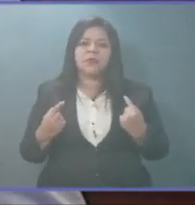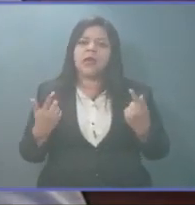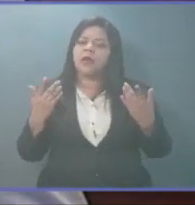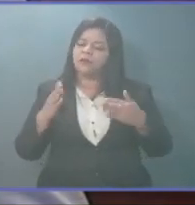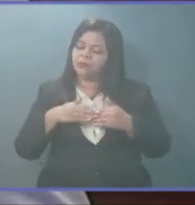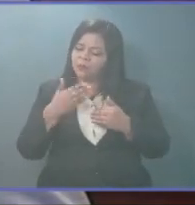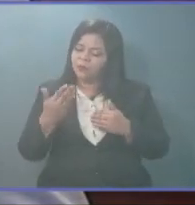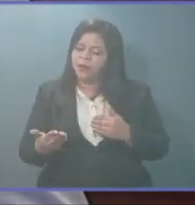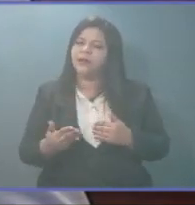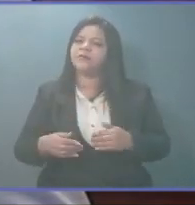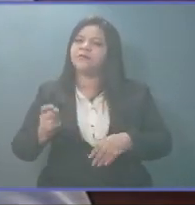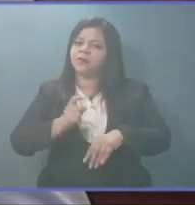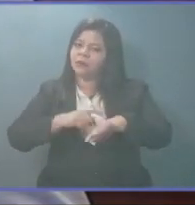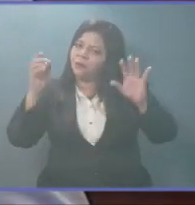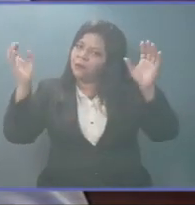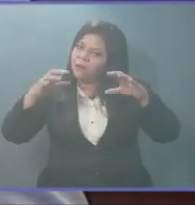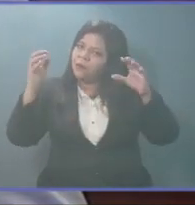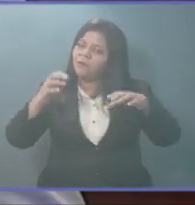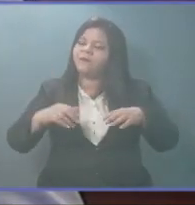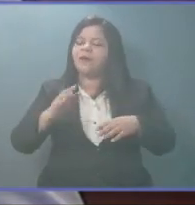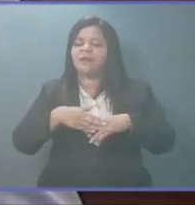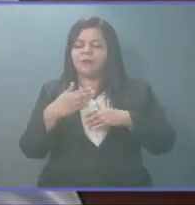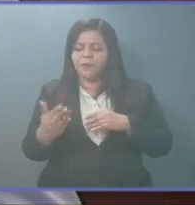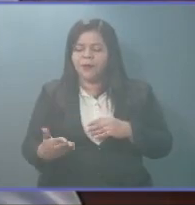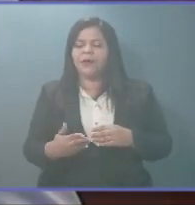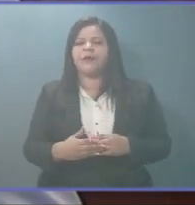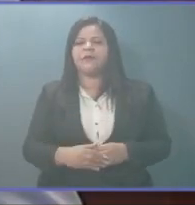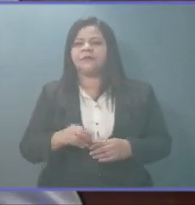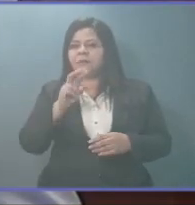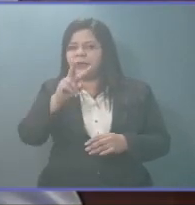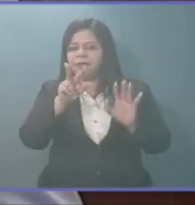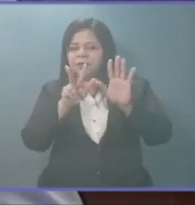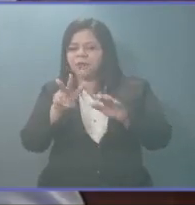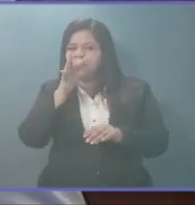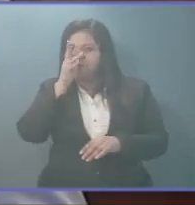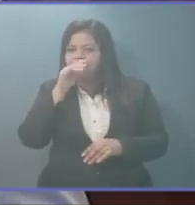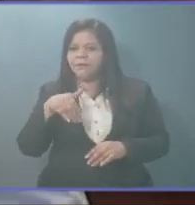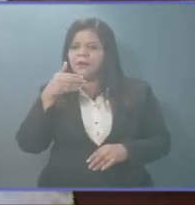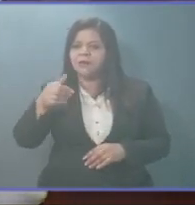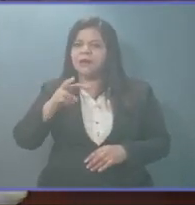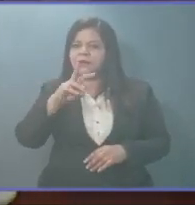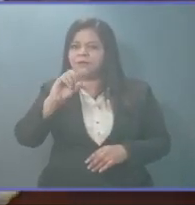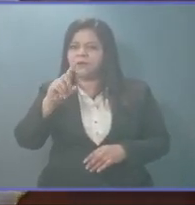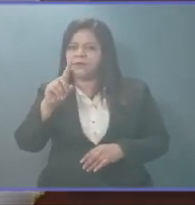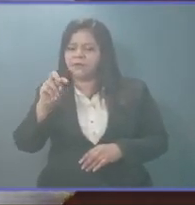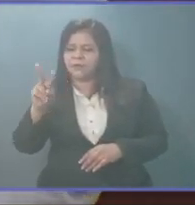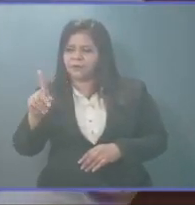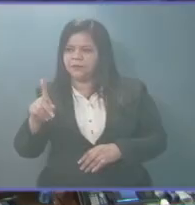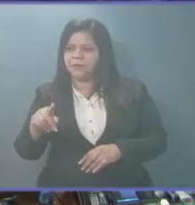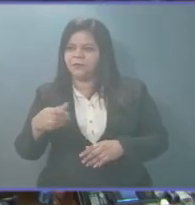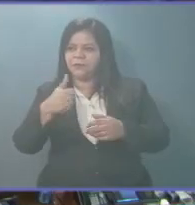llegará su invierno, ya les llegará su 28 de febrero del 2021. Buen día.